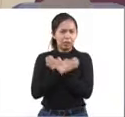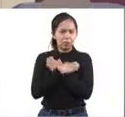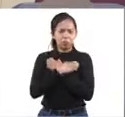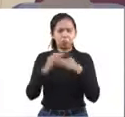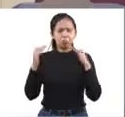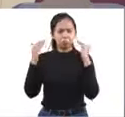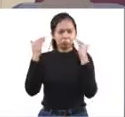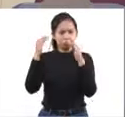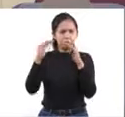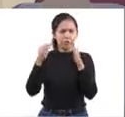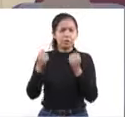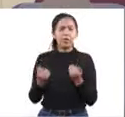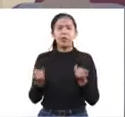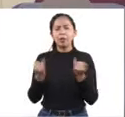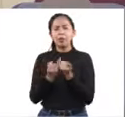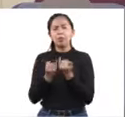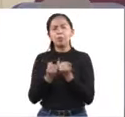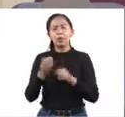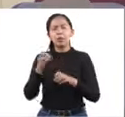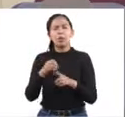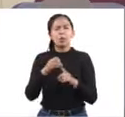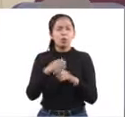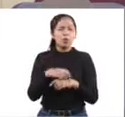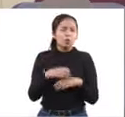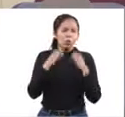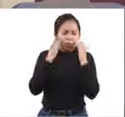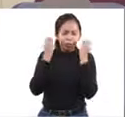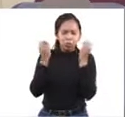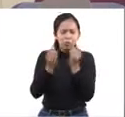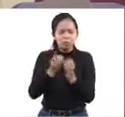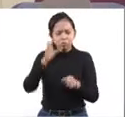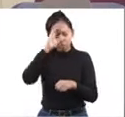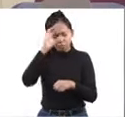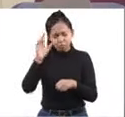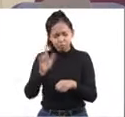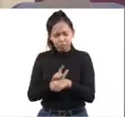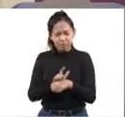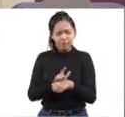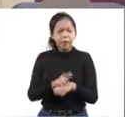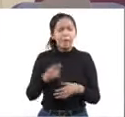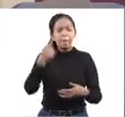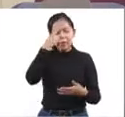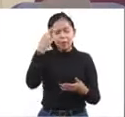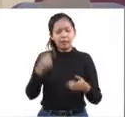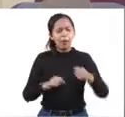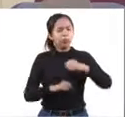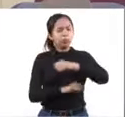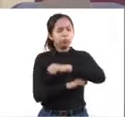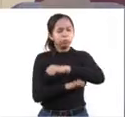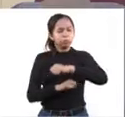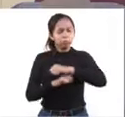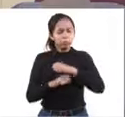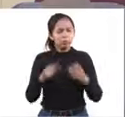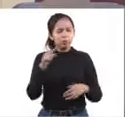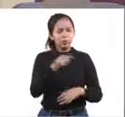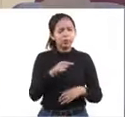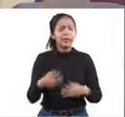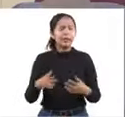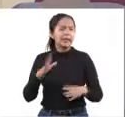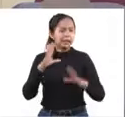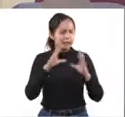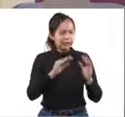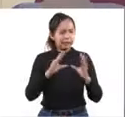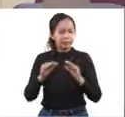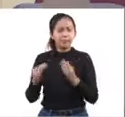y organizaciones culturales para mejorar la enseñanza, la difusión cultural, el intercambio académico, pero